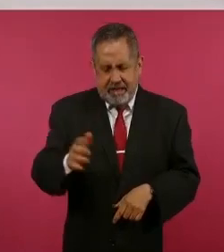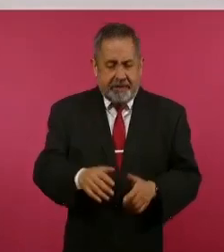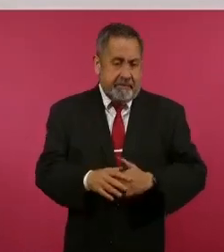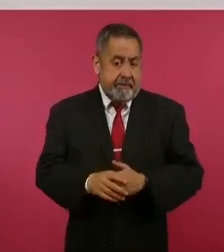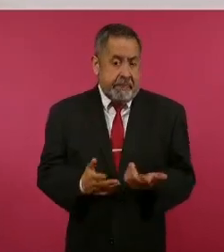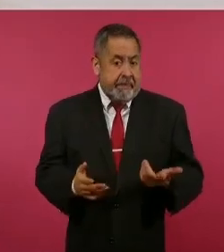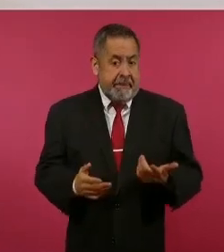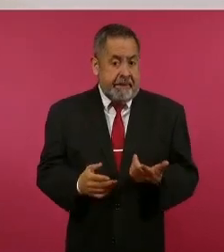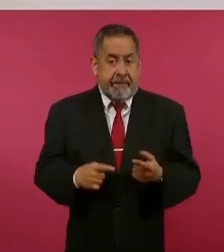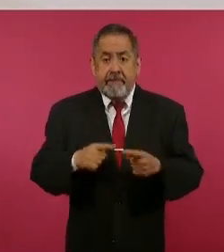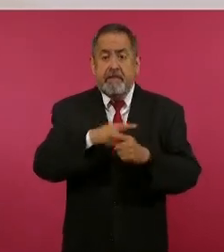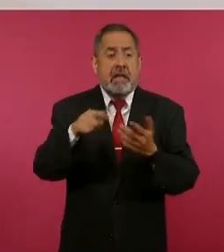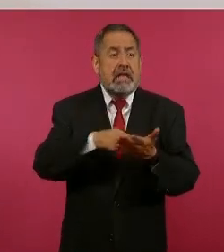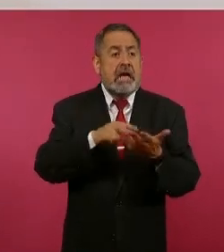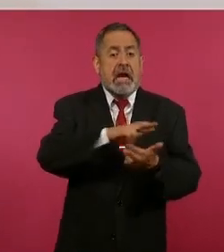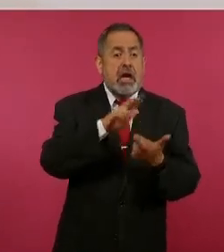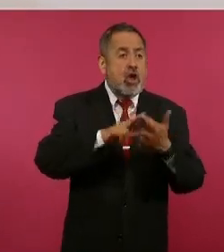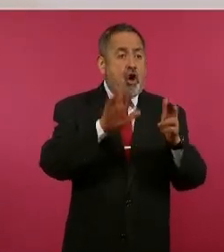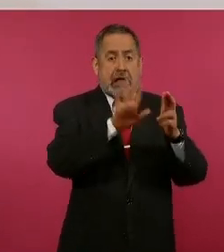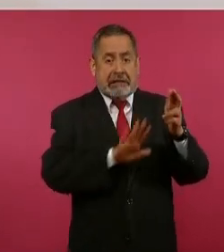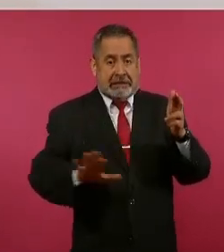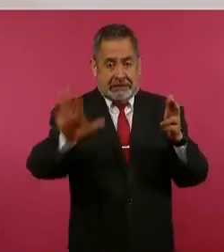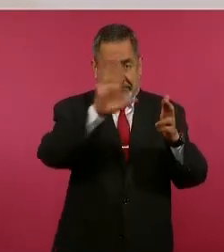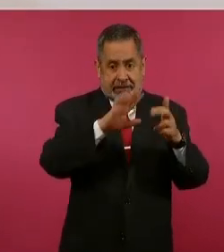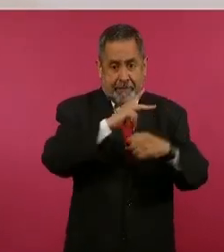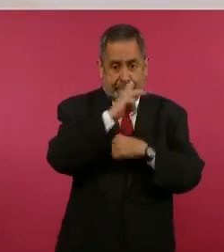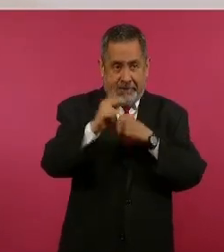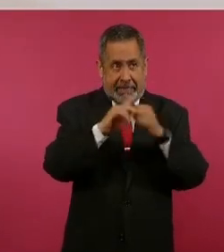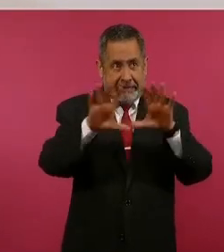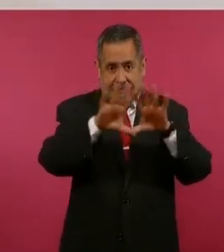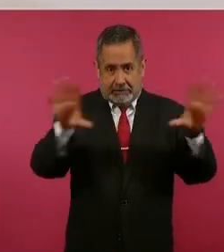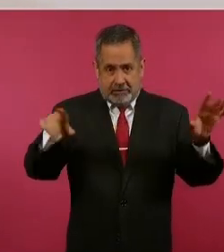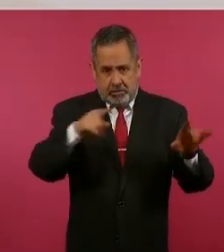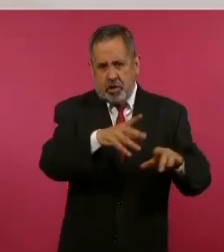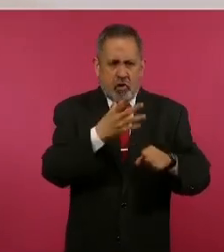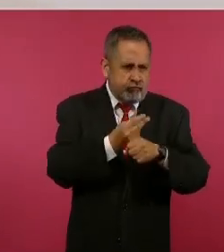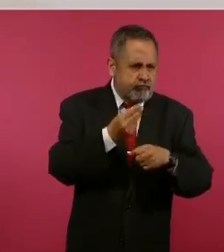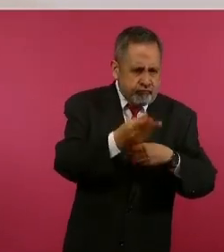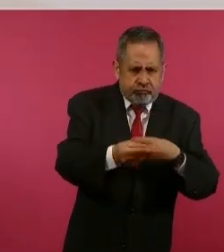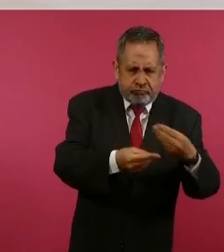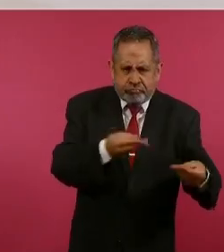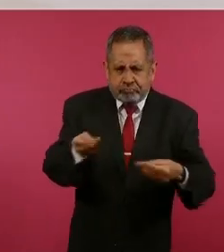en todas las regiones del país y